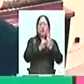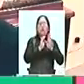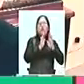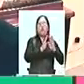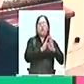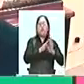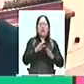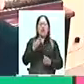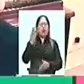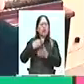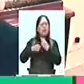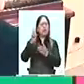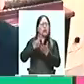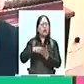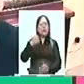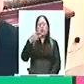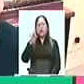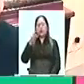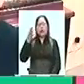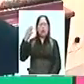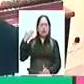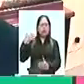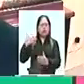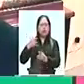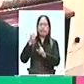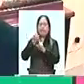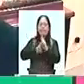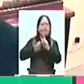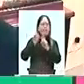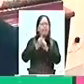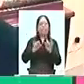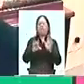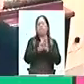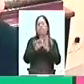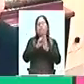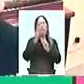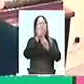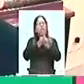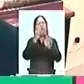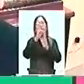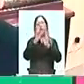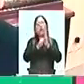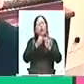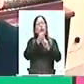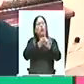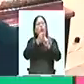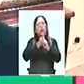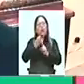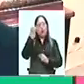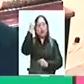año 2018 venimos nosotros insistiendo que debería aplicarse en el país. Una política